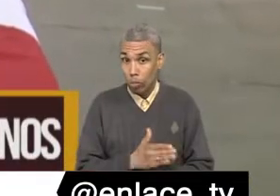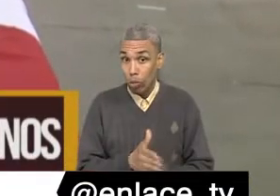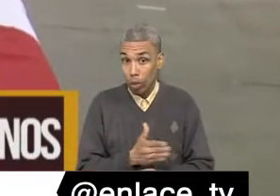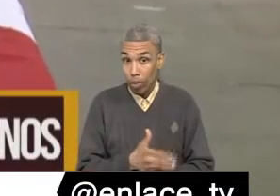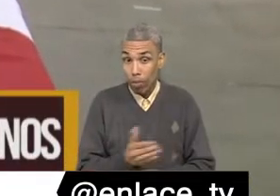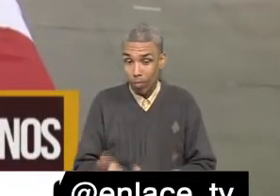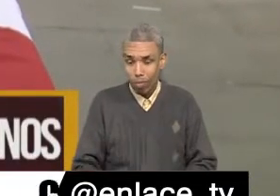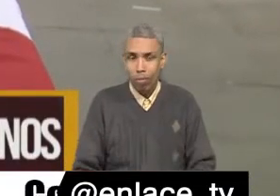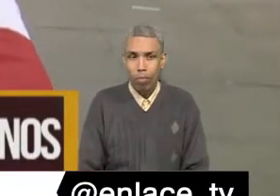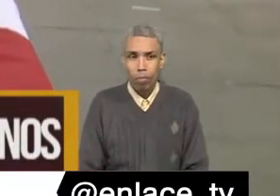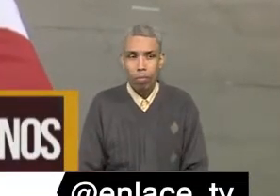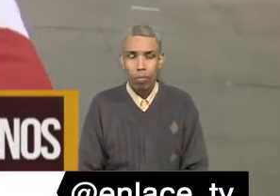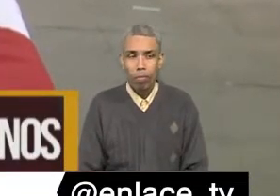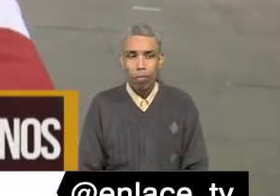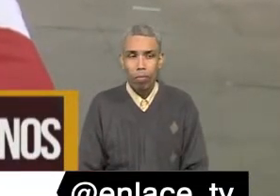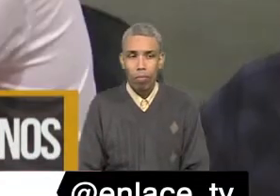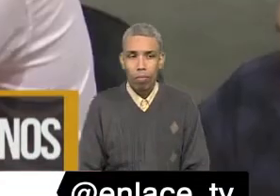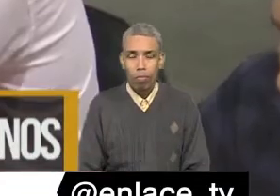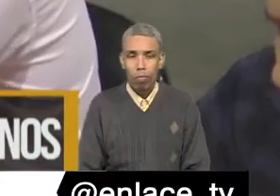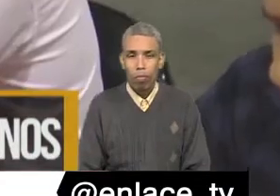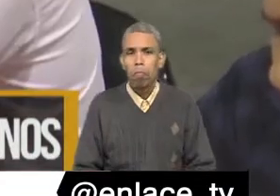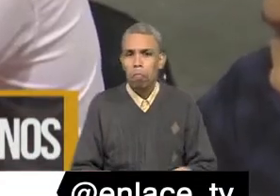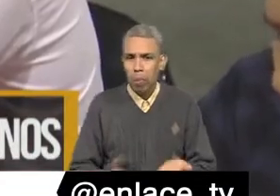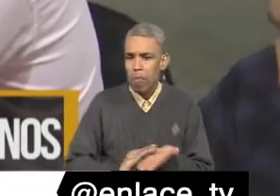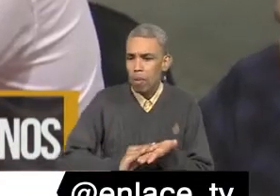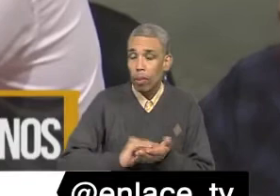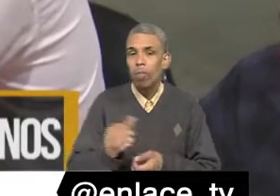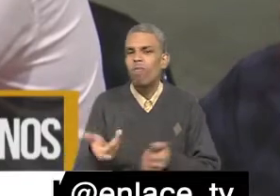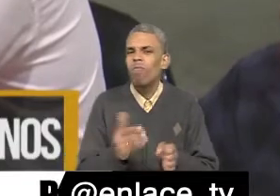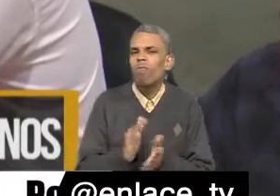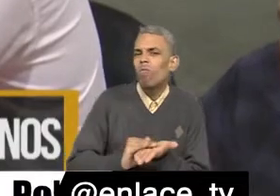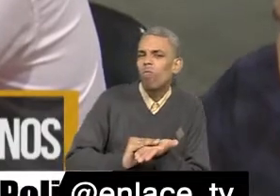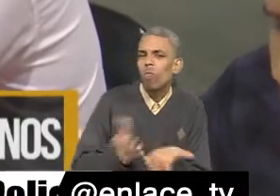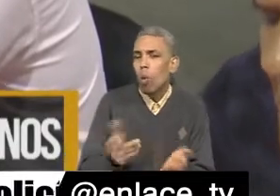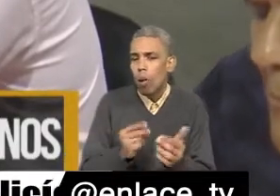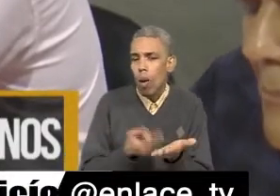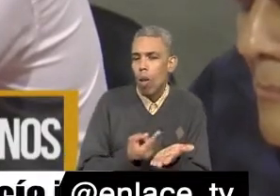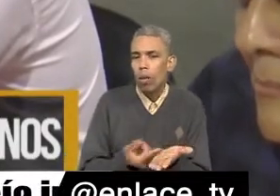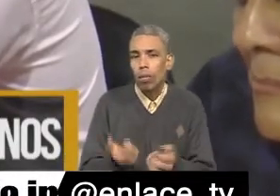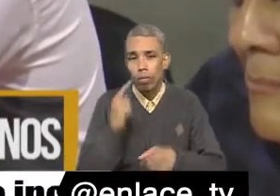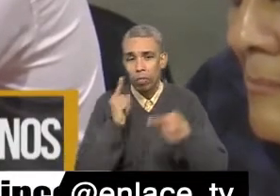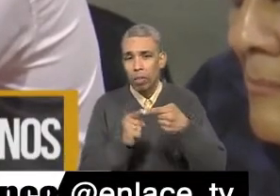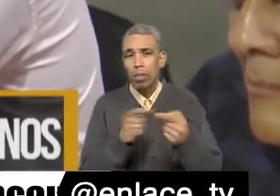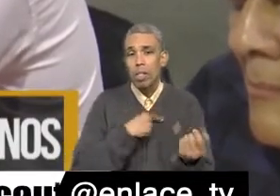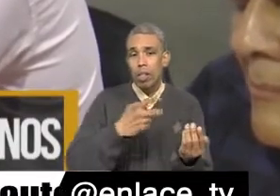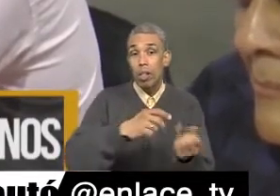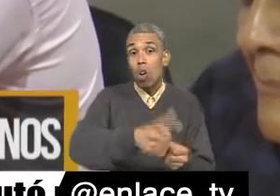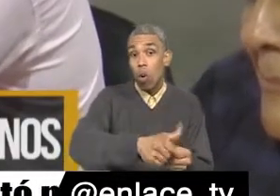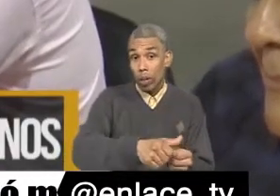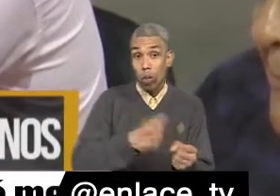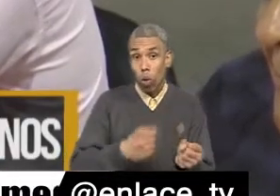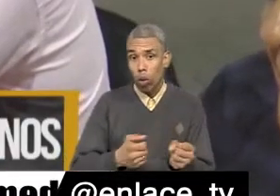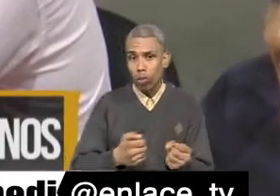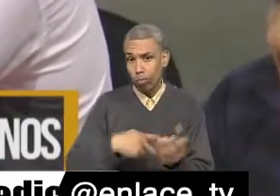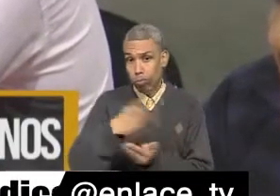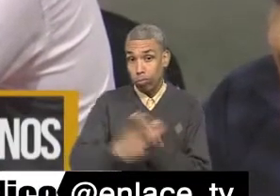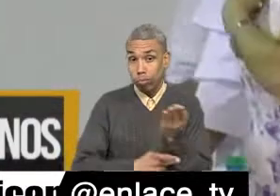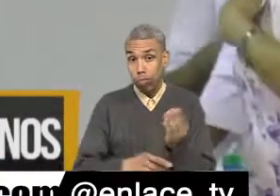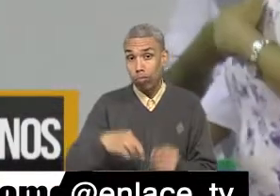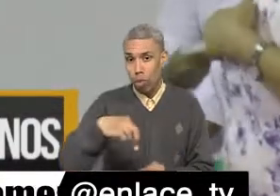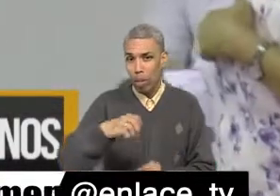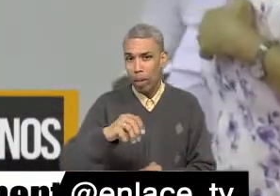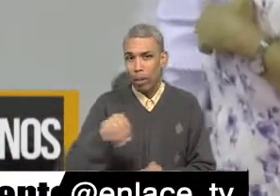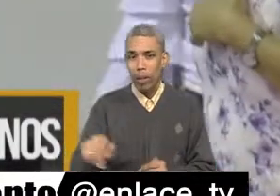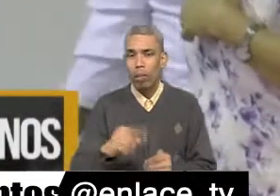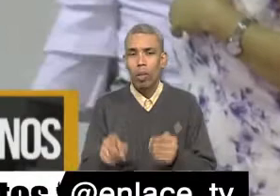en problemas. Está pendiente la modernización de la refinería, tenemos problema con la Ruta del Sol, adicionalmente se quieren construir estos